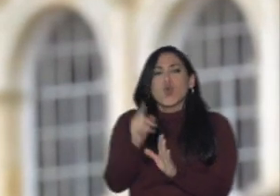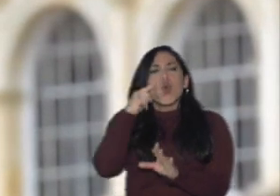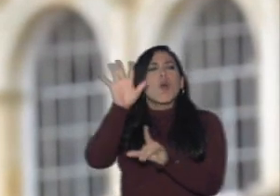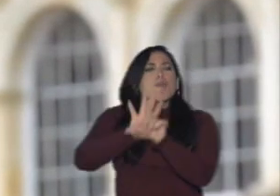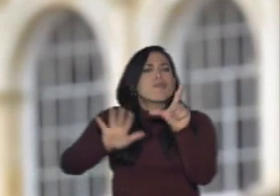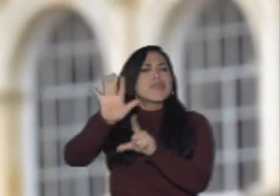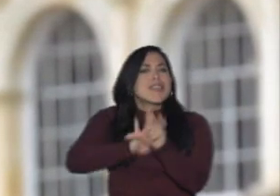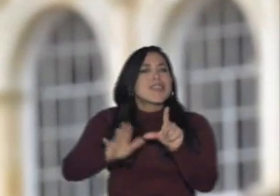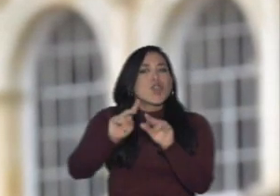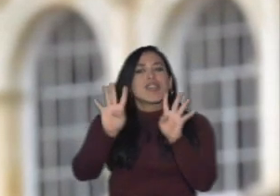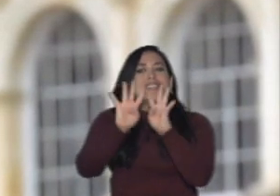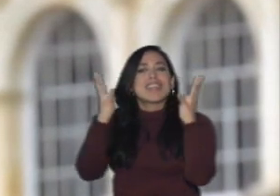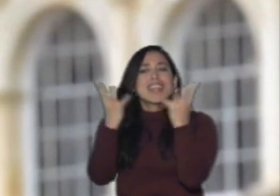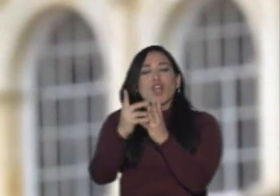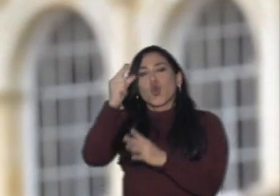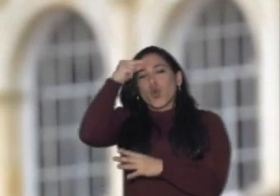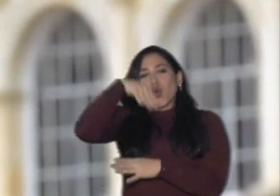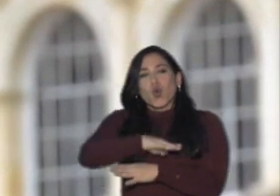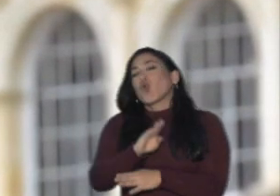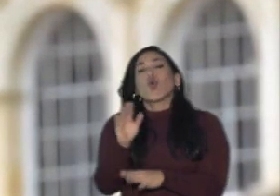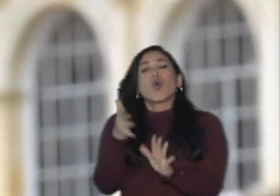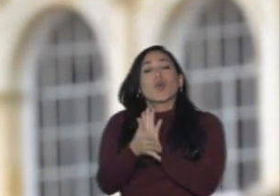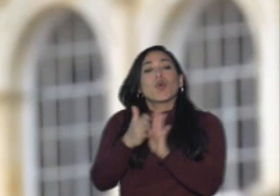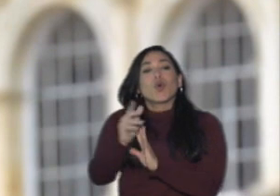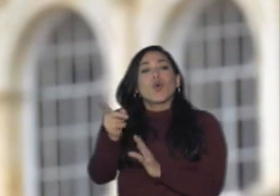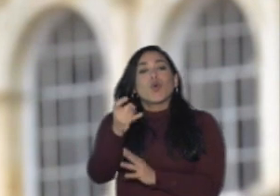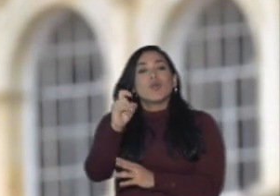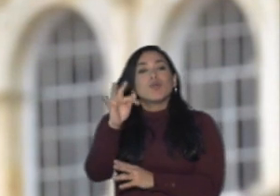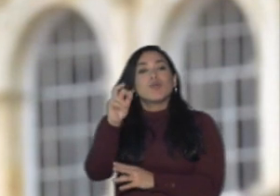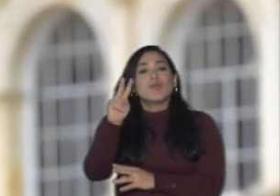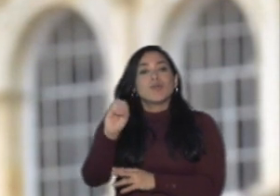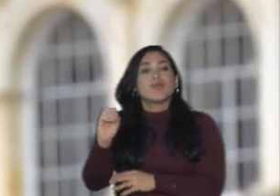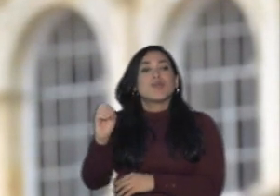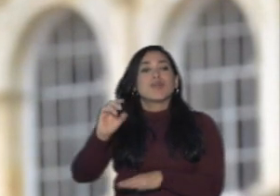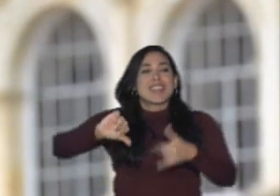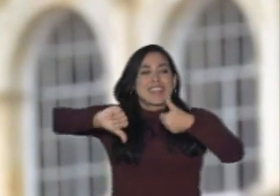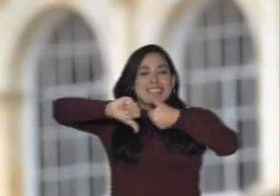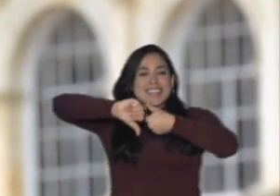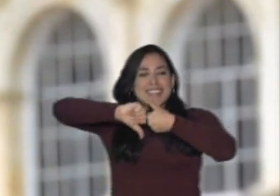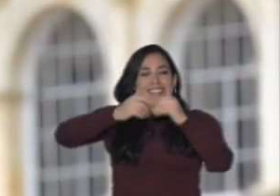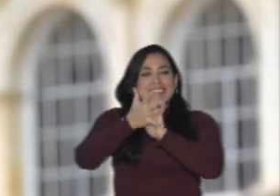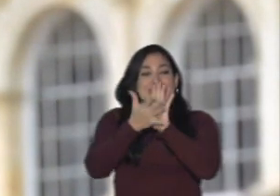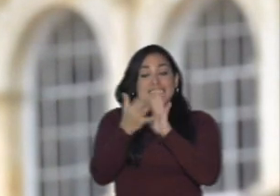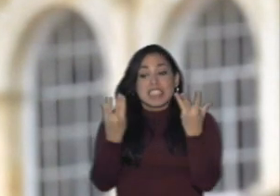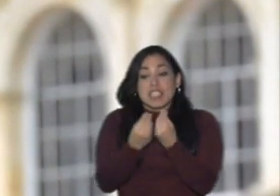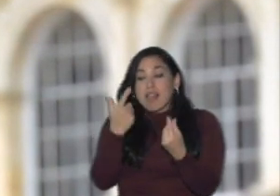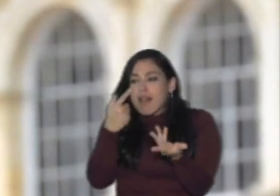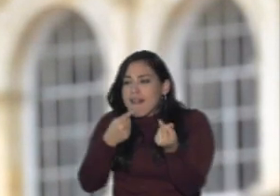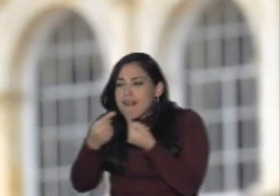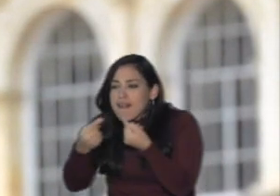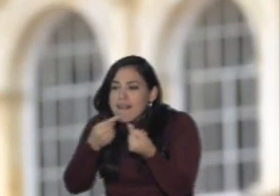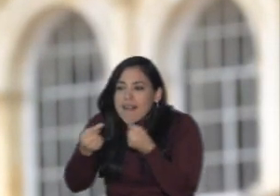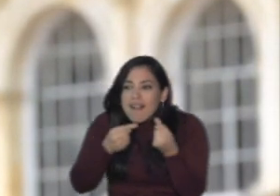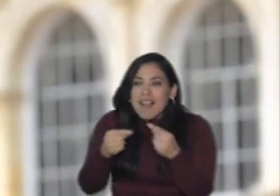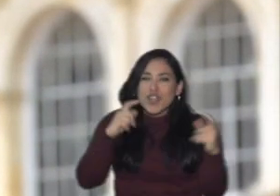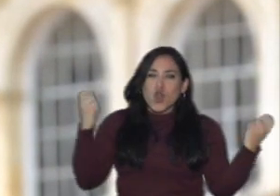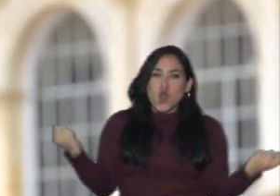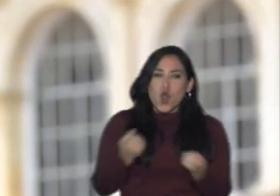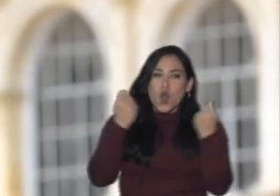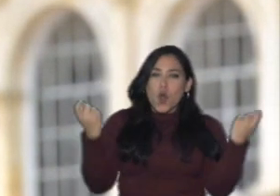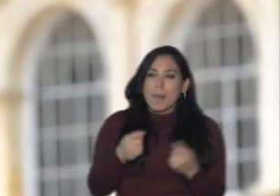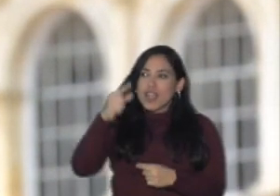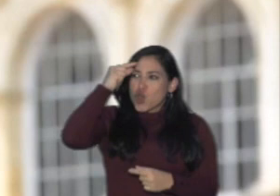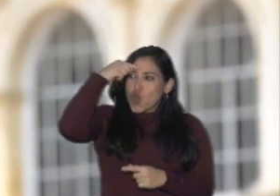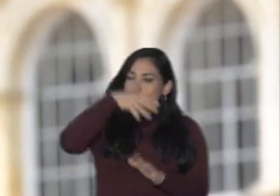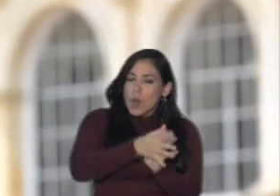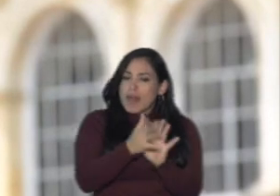video del senador Gustavo Bolívar, un video donde este senador del Pacto Histórico interactúa con simpatizantes de la campaña de